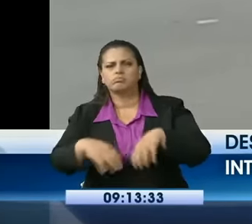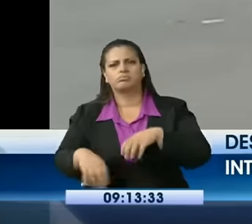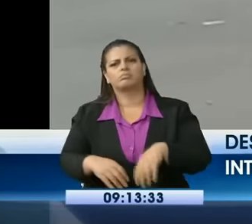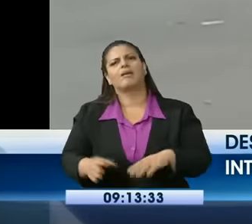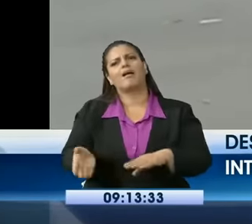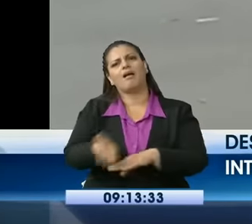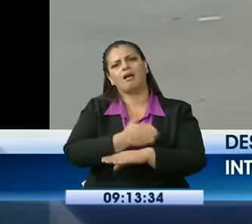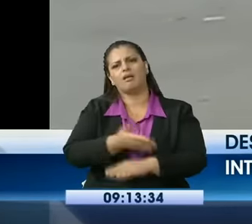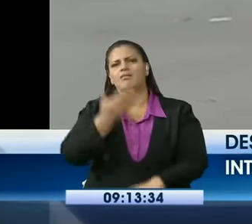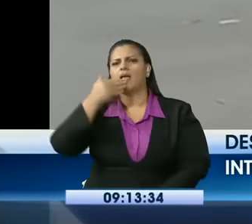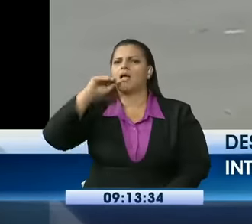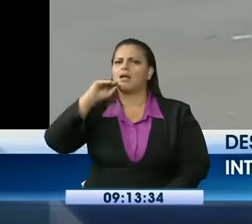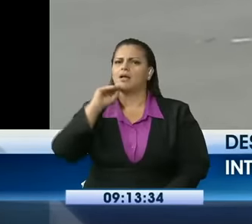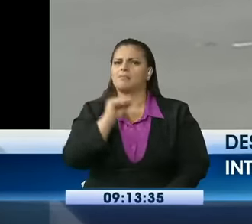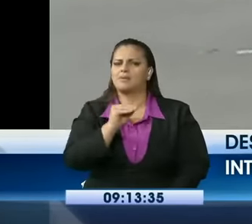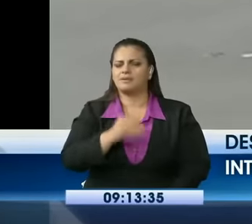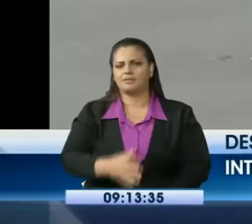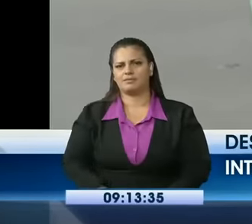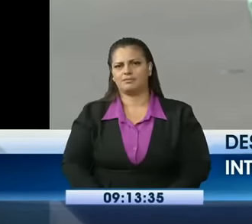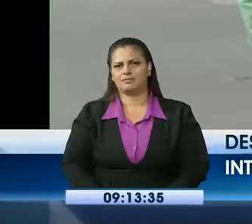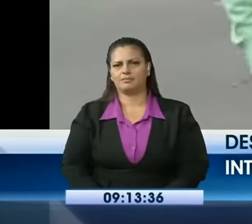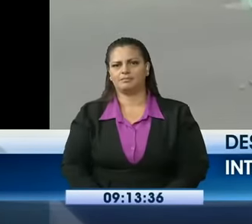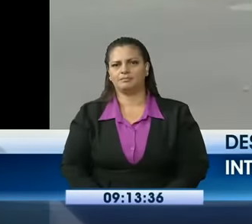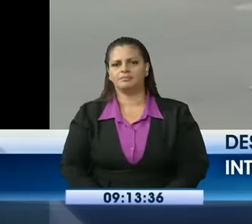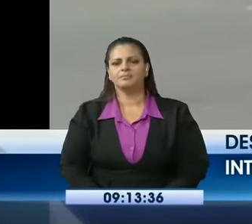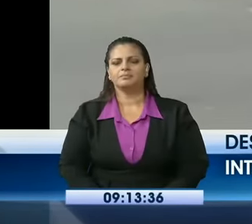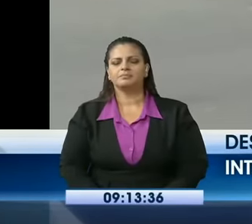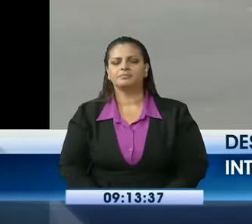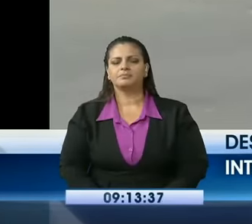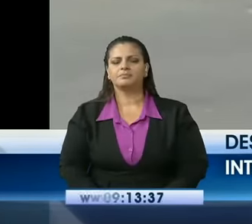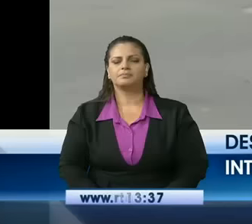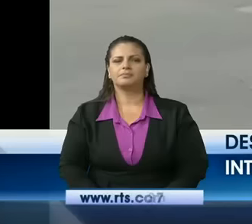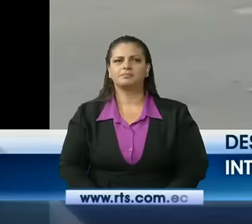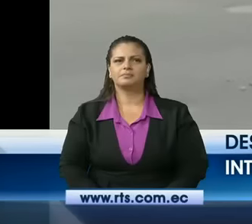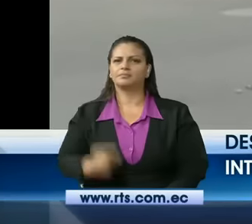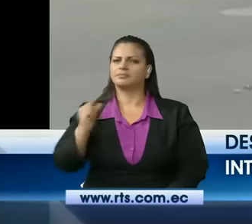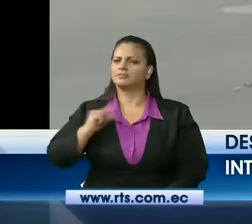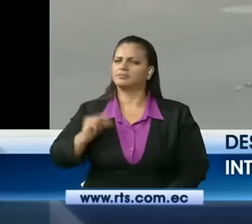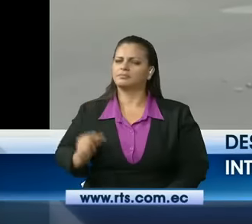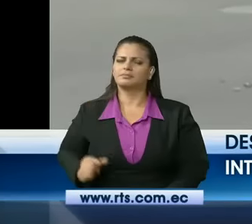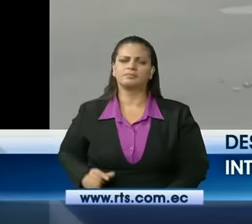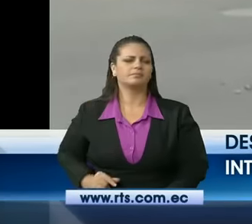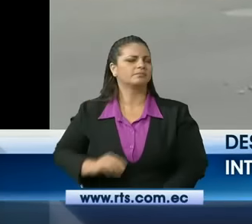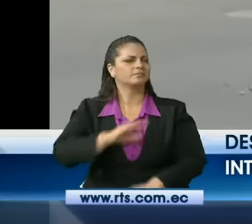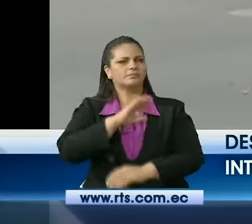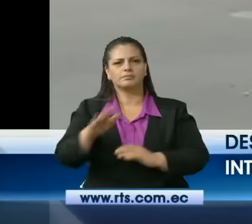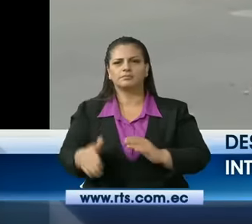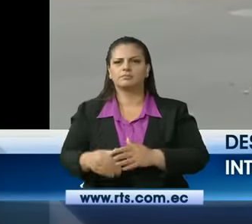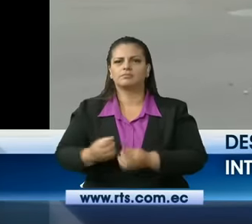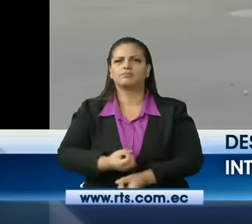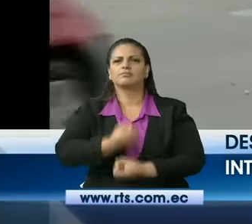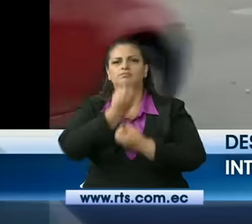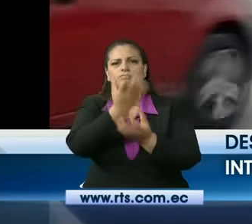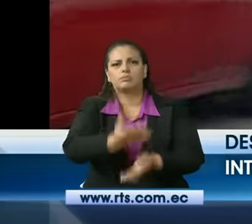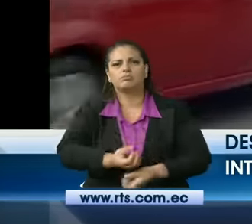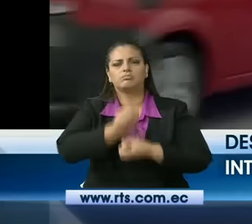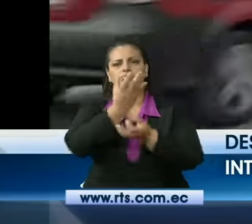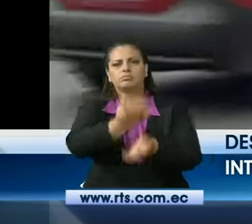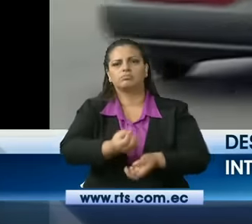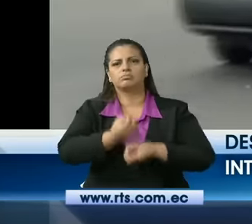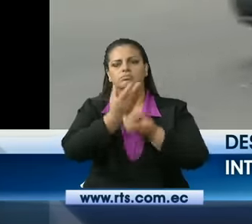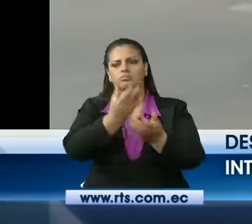necesita, se requiere, claro que sí, la información de parte de la ciudadanía, minuciosa, precisa, todo lo que pueda servir para que eso sí se pueda